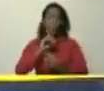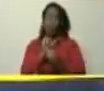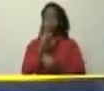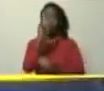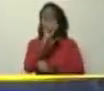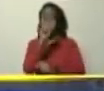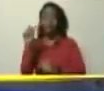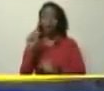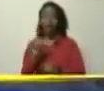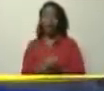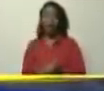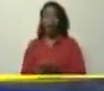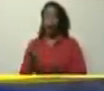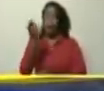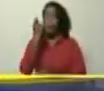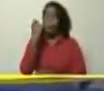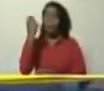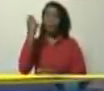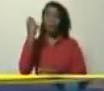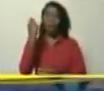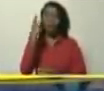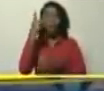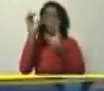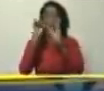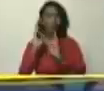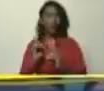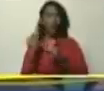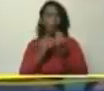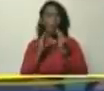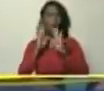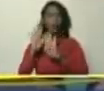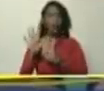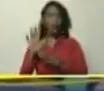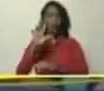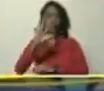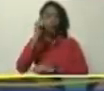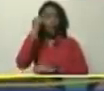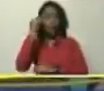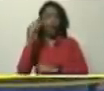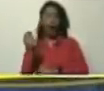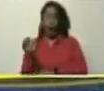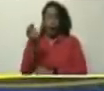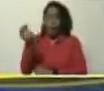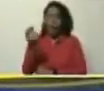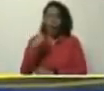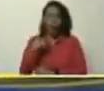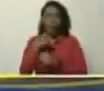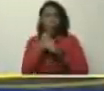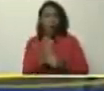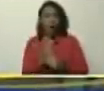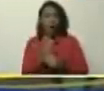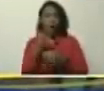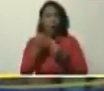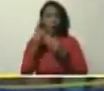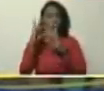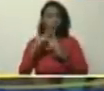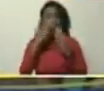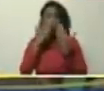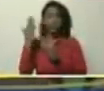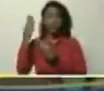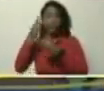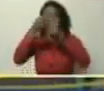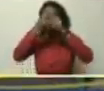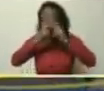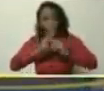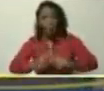semana jamás una decisión como esta. Hace 3 días jamás una decisión como esta, pero miren qué honor,